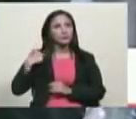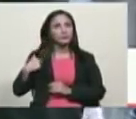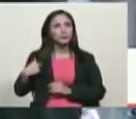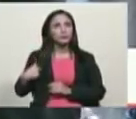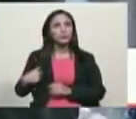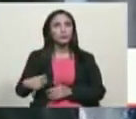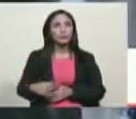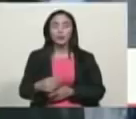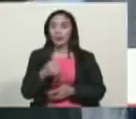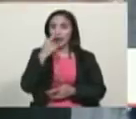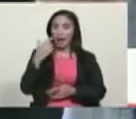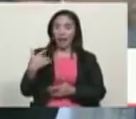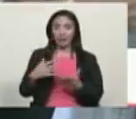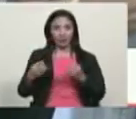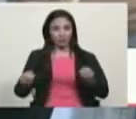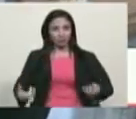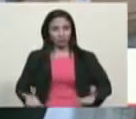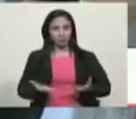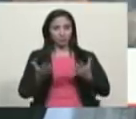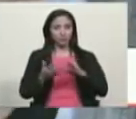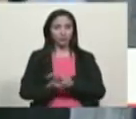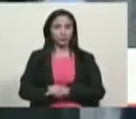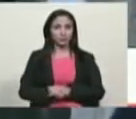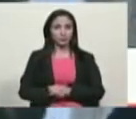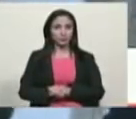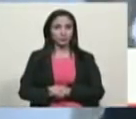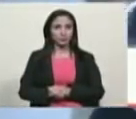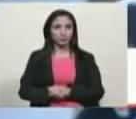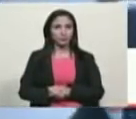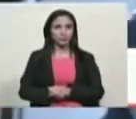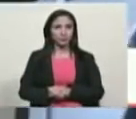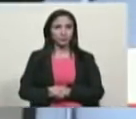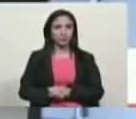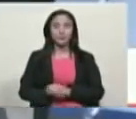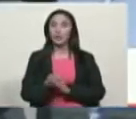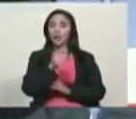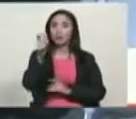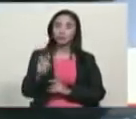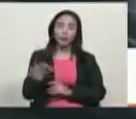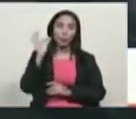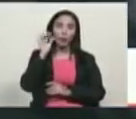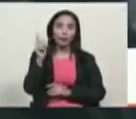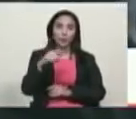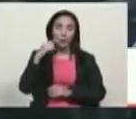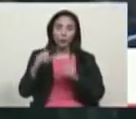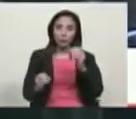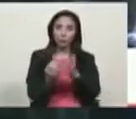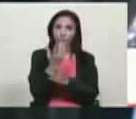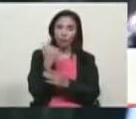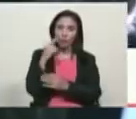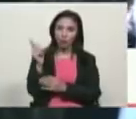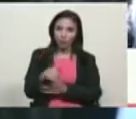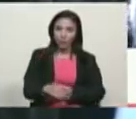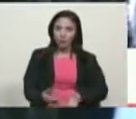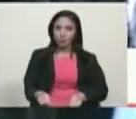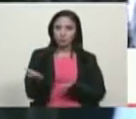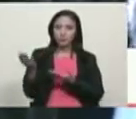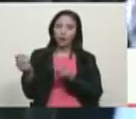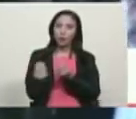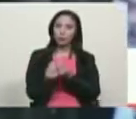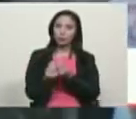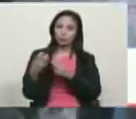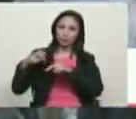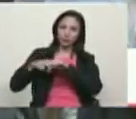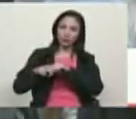Eso fue el germen de aquella red. Aquí está Néstor. Bueno, Néstor es fundadora también de la red, por supuesto,